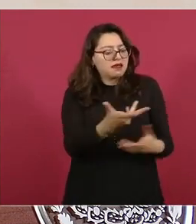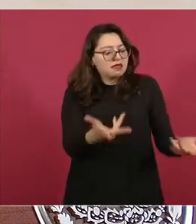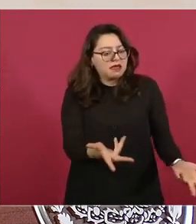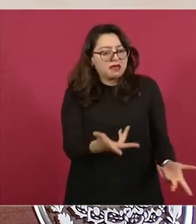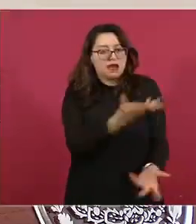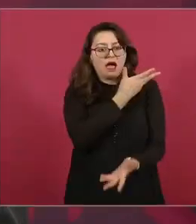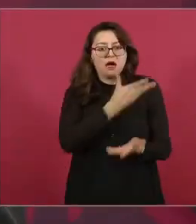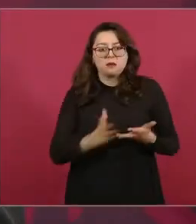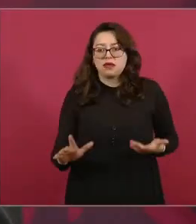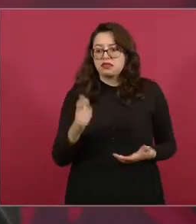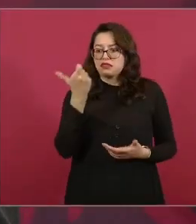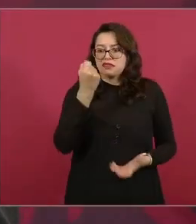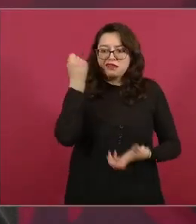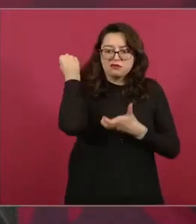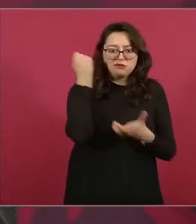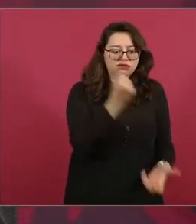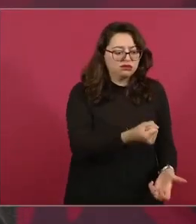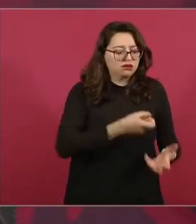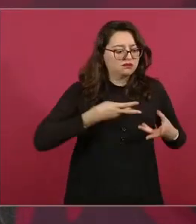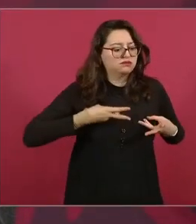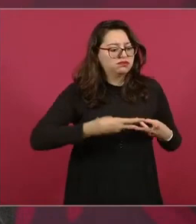Cuesta muchísimo.